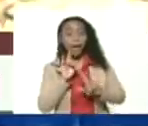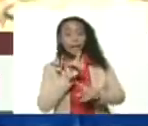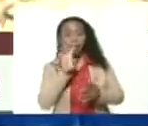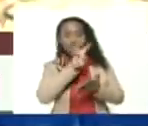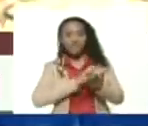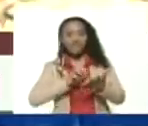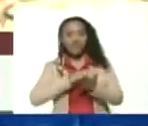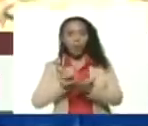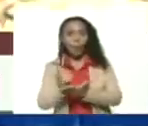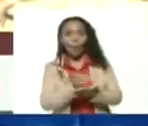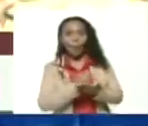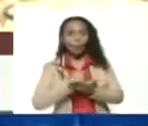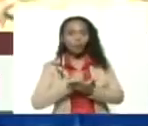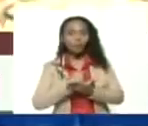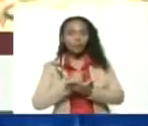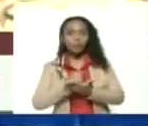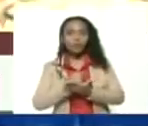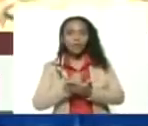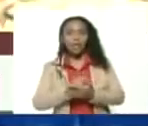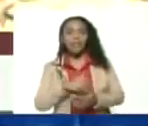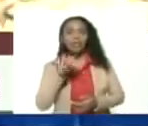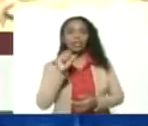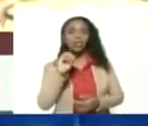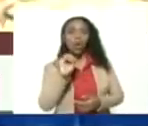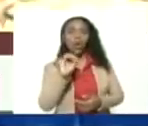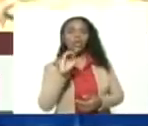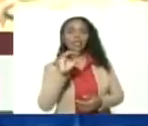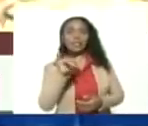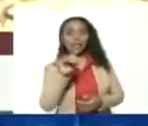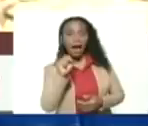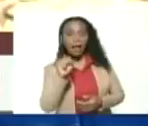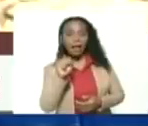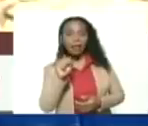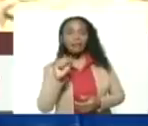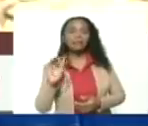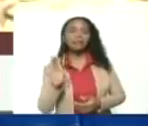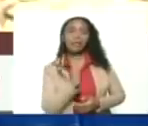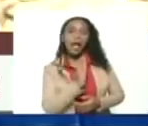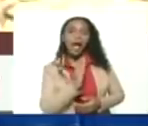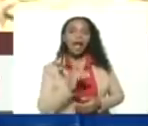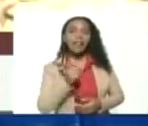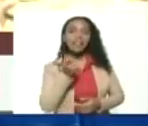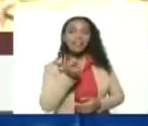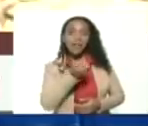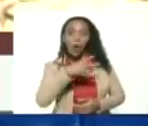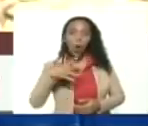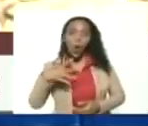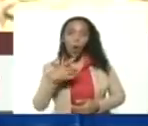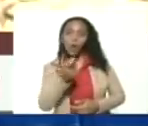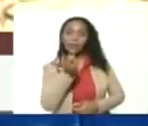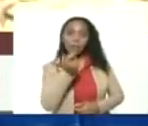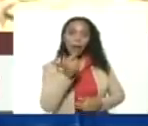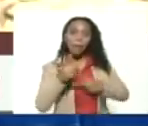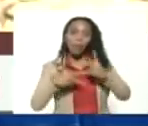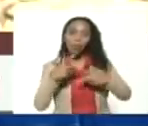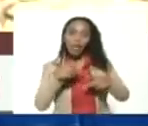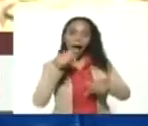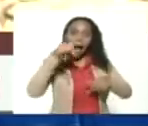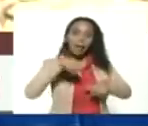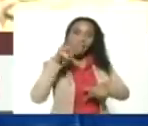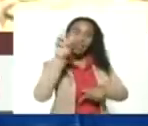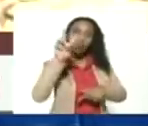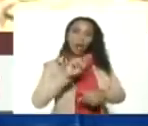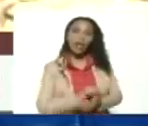cosecha de soya y frijol, con semilla producida en